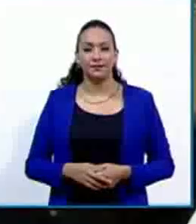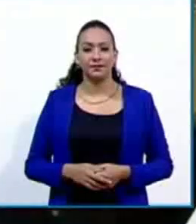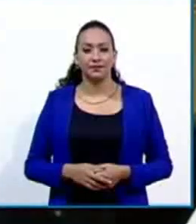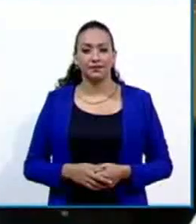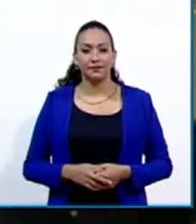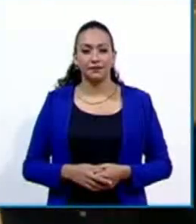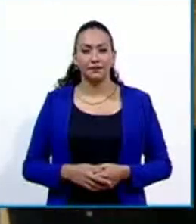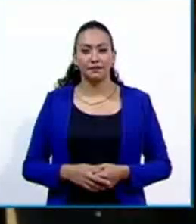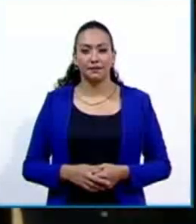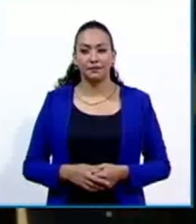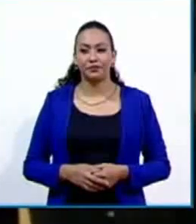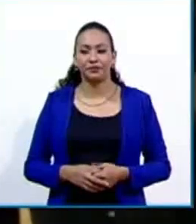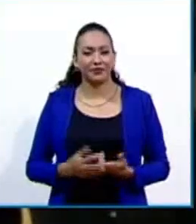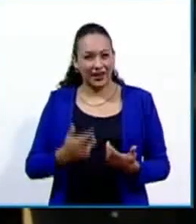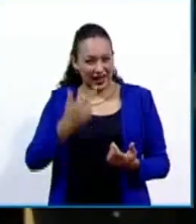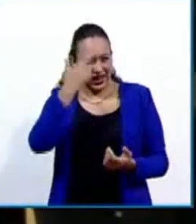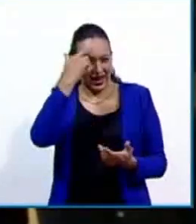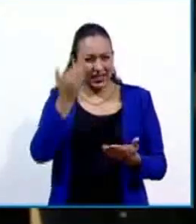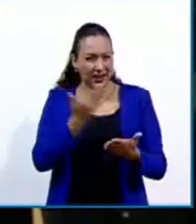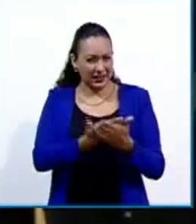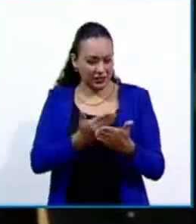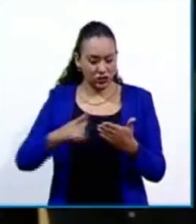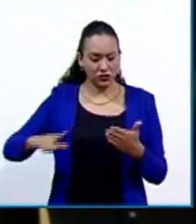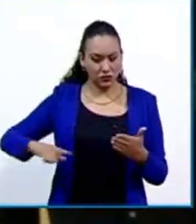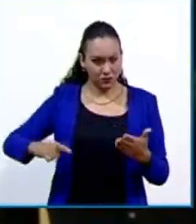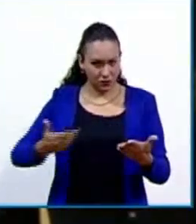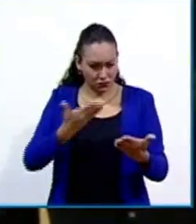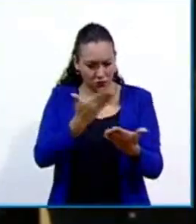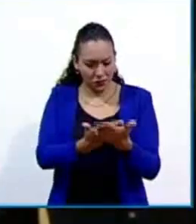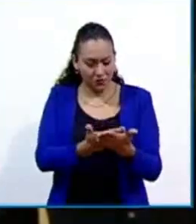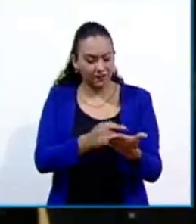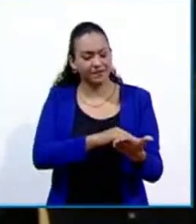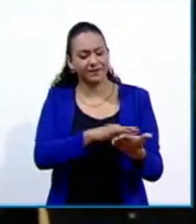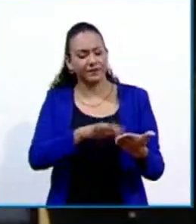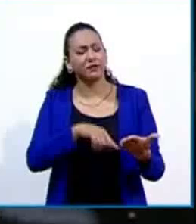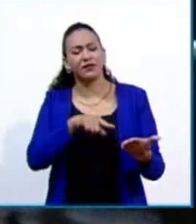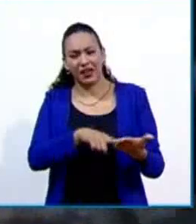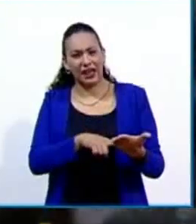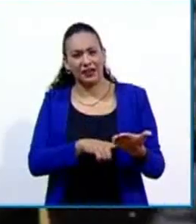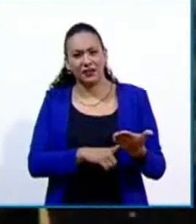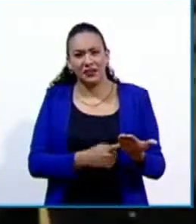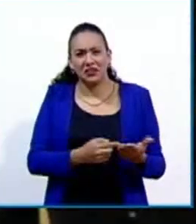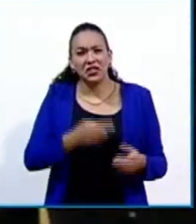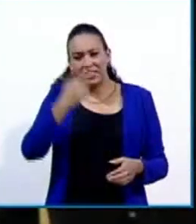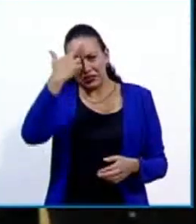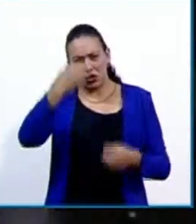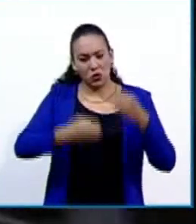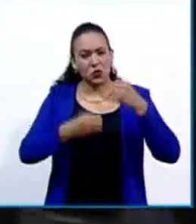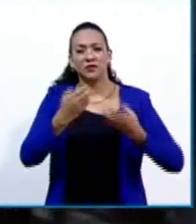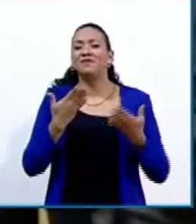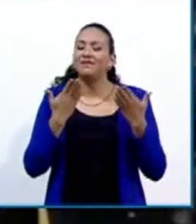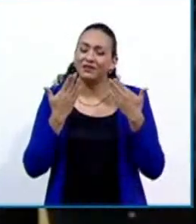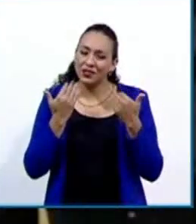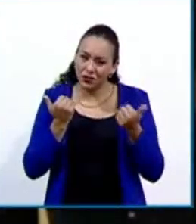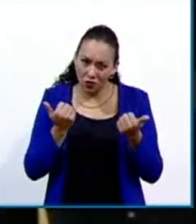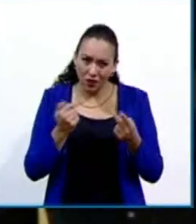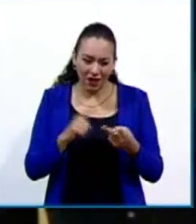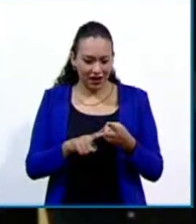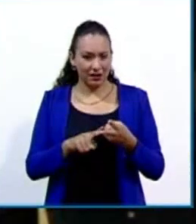Los contraargumentos que trae el Estado mexicano, totalmente carentes de un sustento jurídico, una